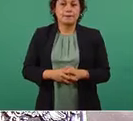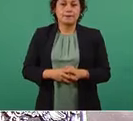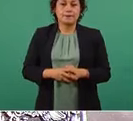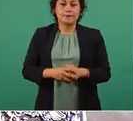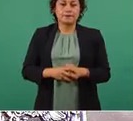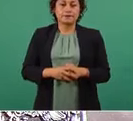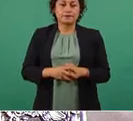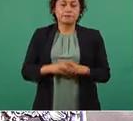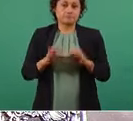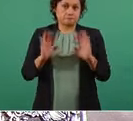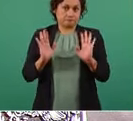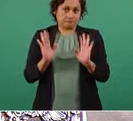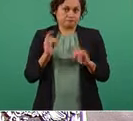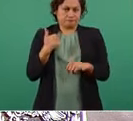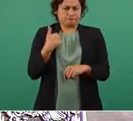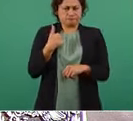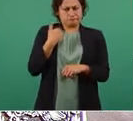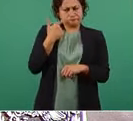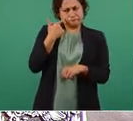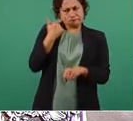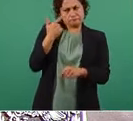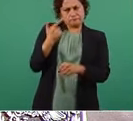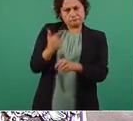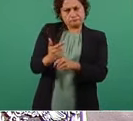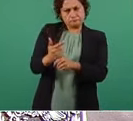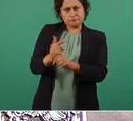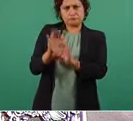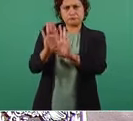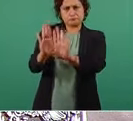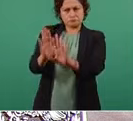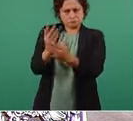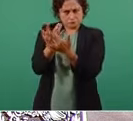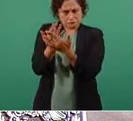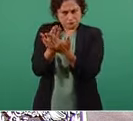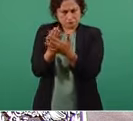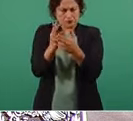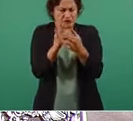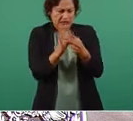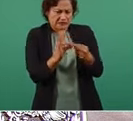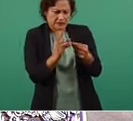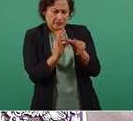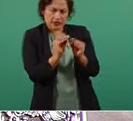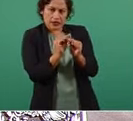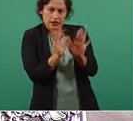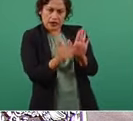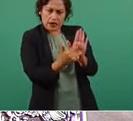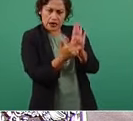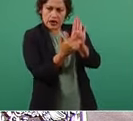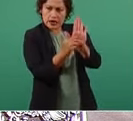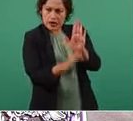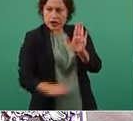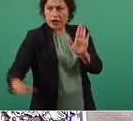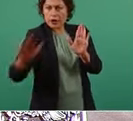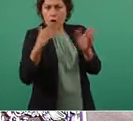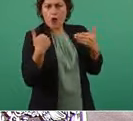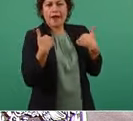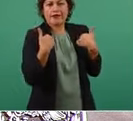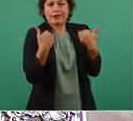y yo creo que ayuda más, ¿no?, a entender a qué me refiero cuando